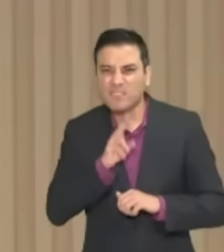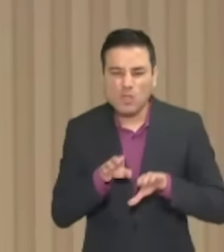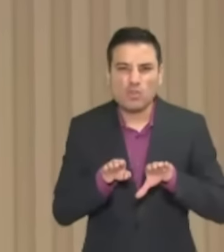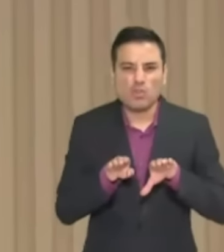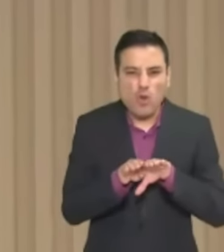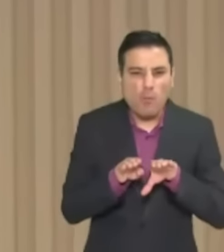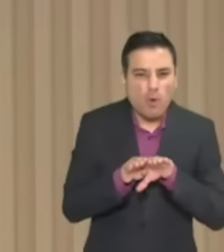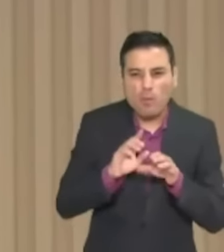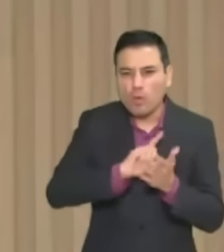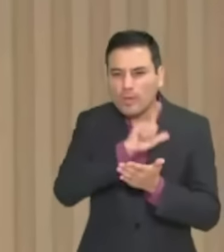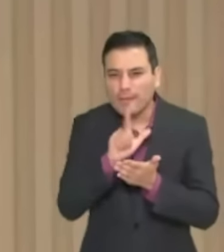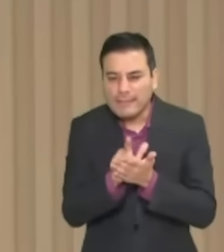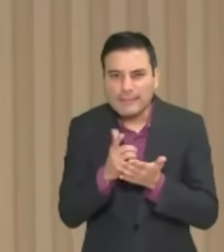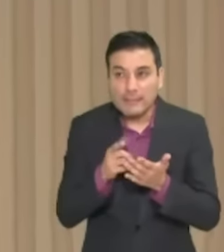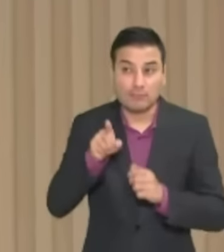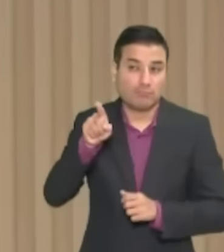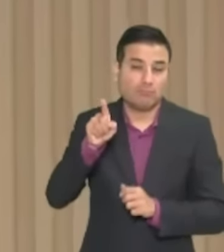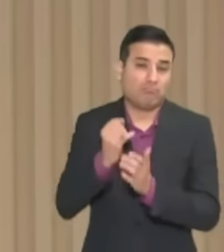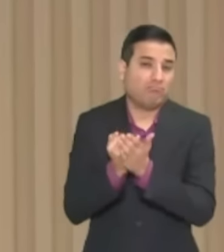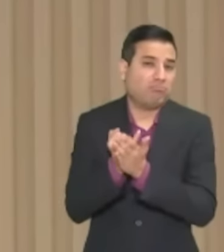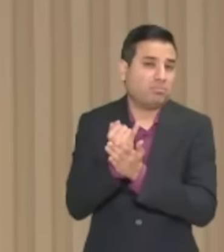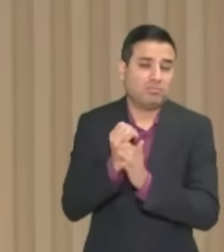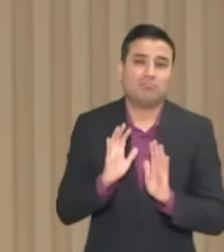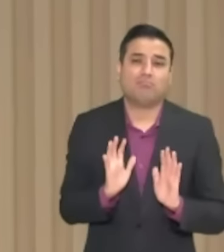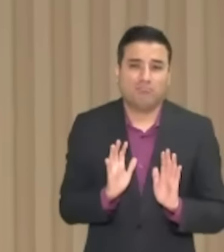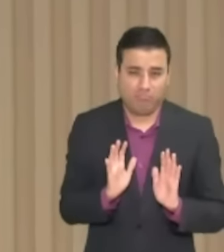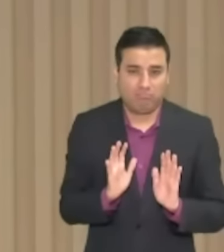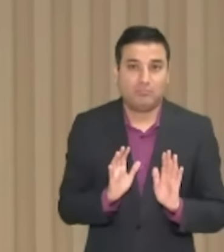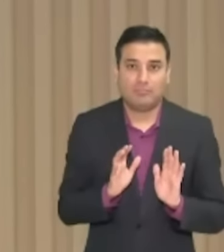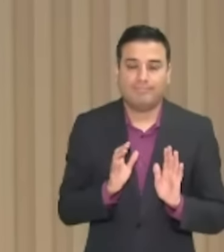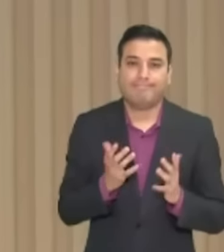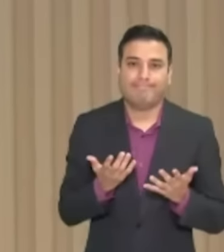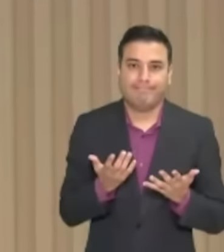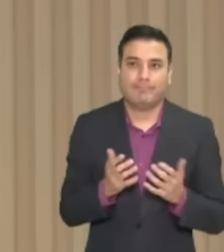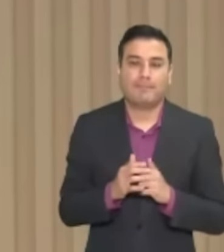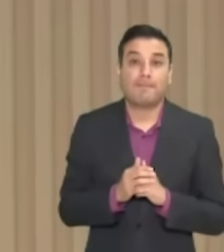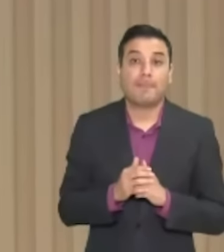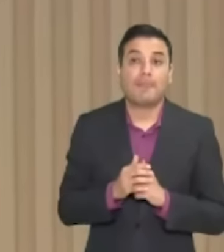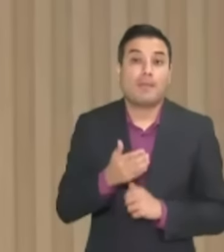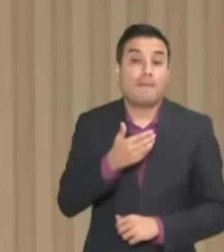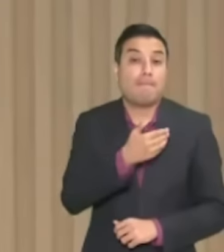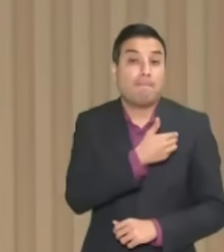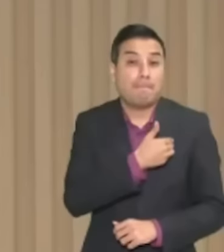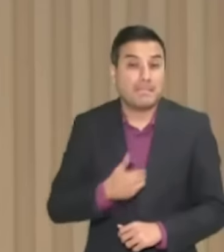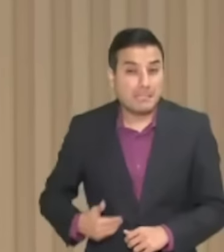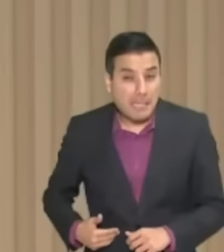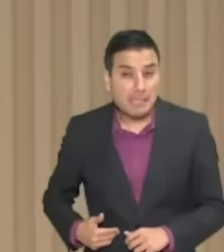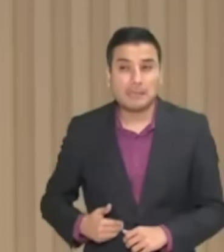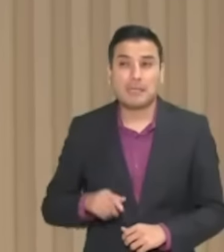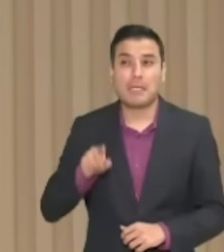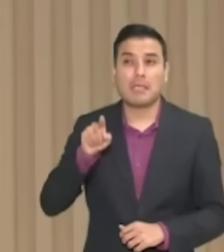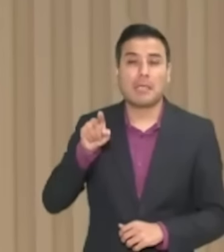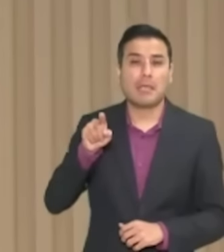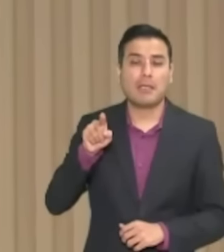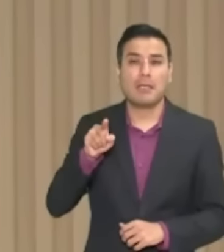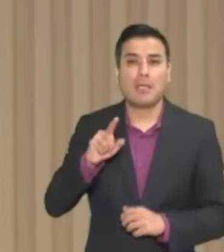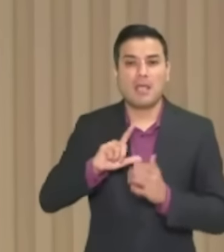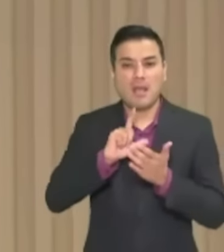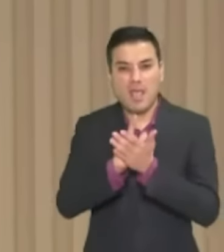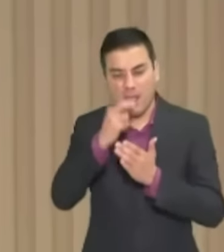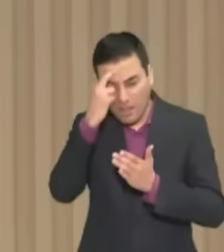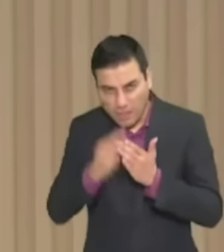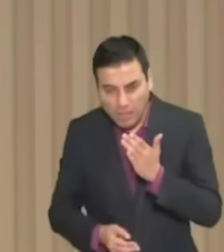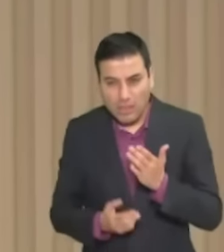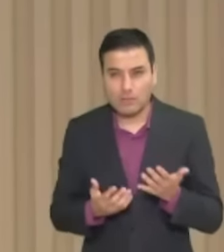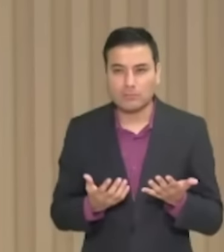está contemplado en la legislación actualmente. Hablar de que actuó fuera de la ley tal o cual en un periodo determinado que no